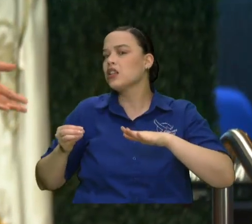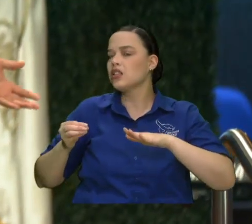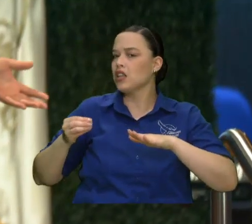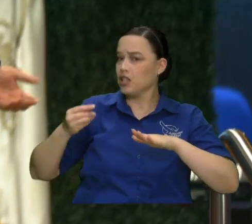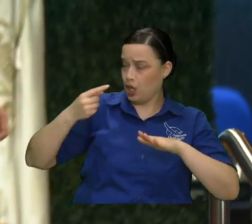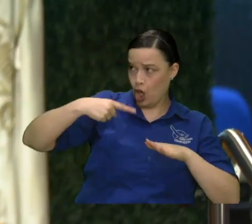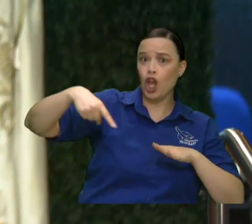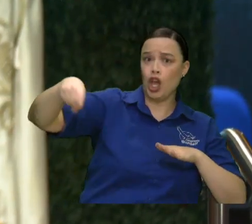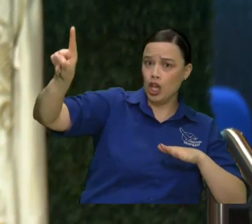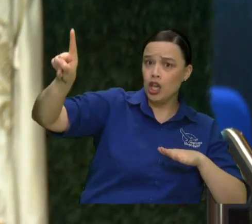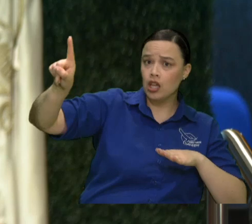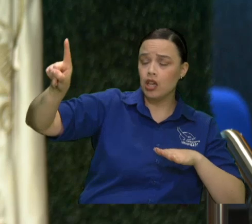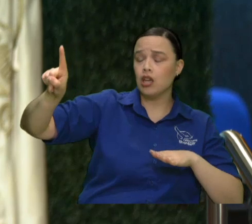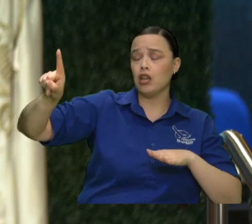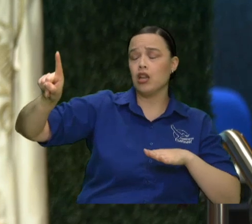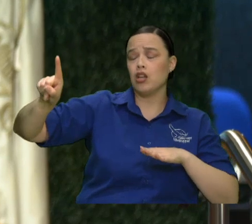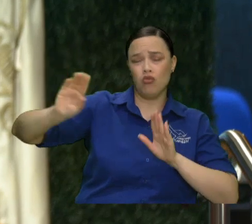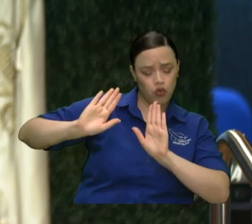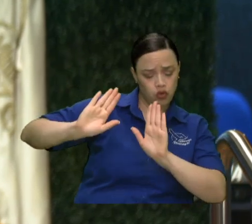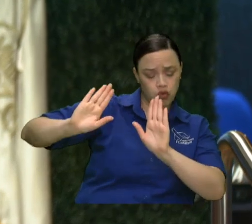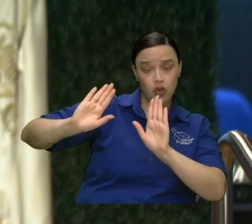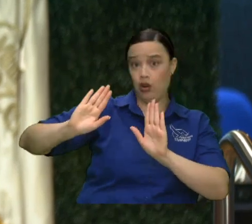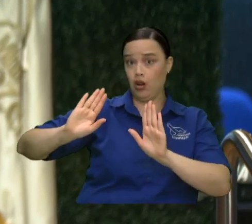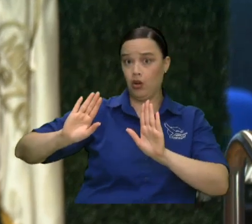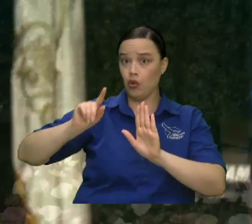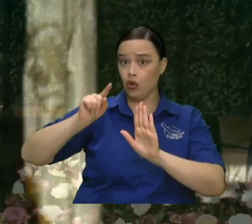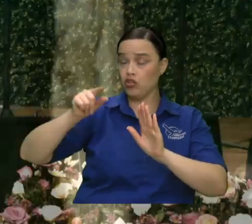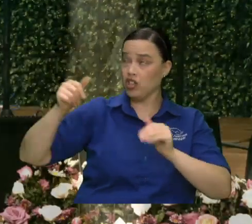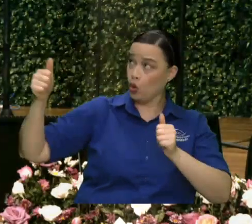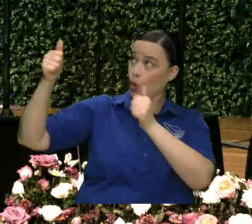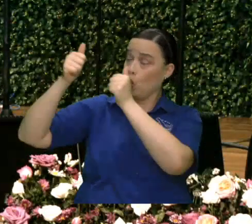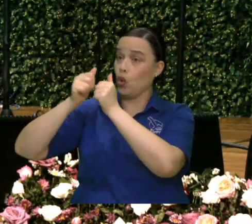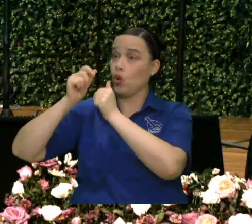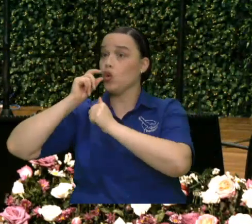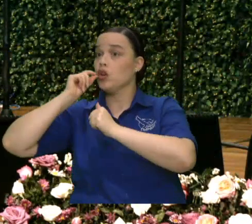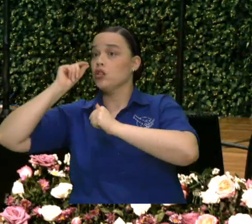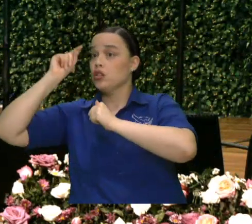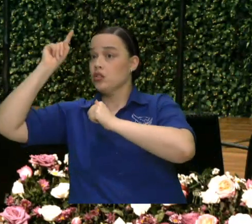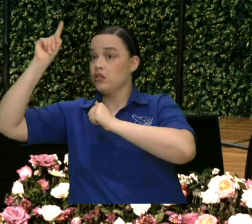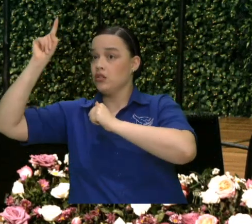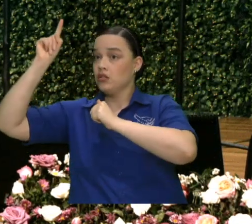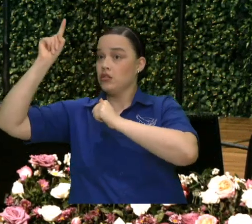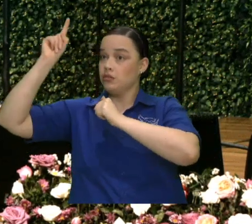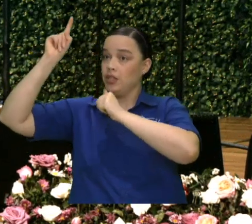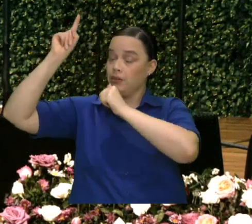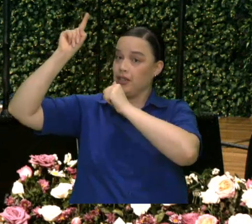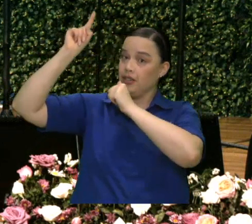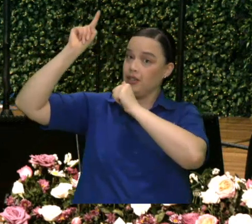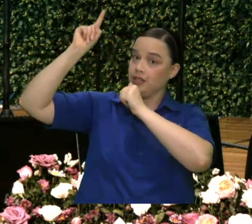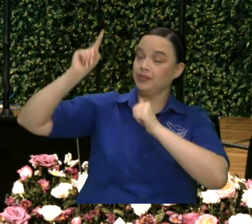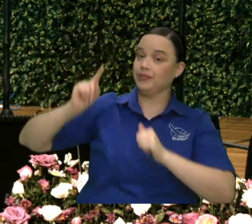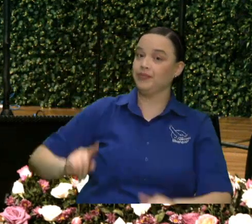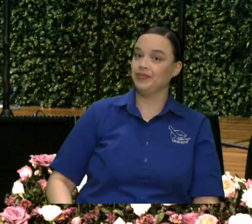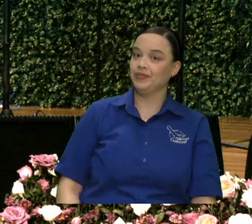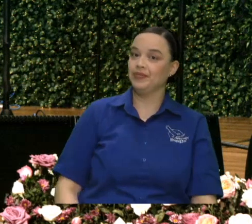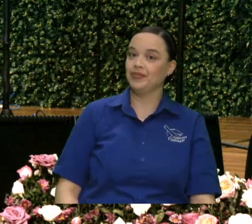resisten el hecho de que usted se haga uno con el señor porque él ya lo devoto es como que alguien ya